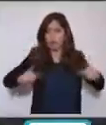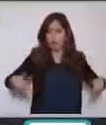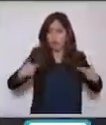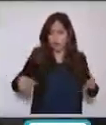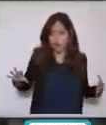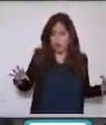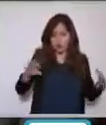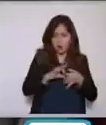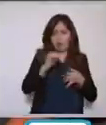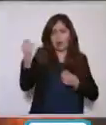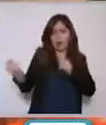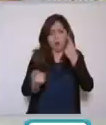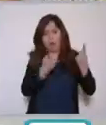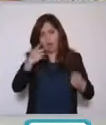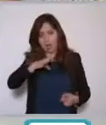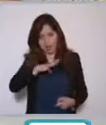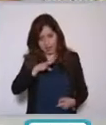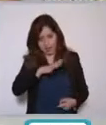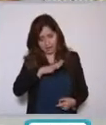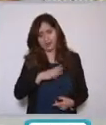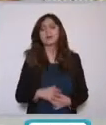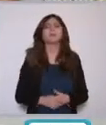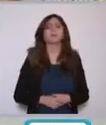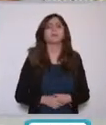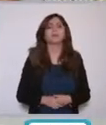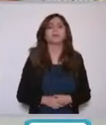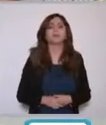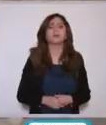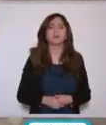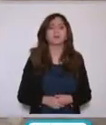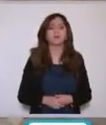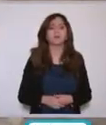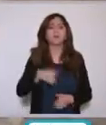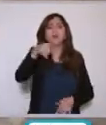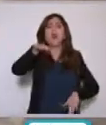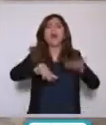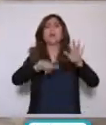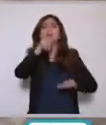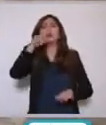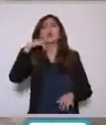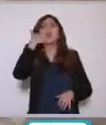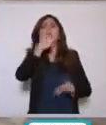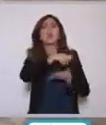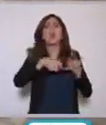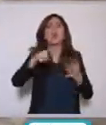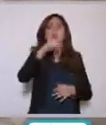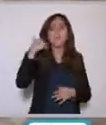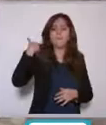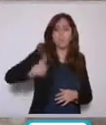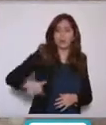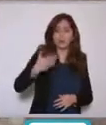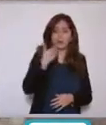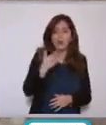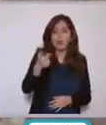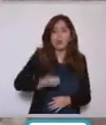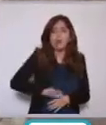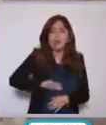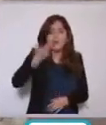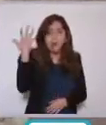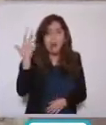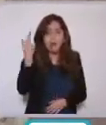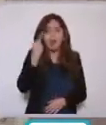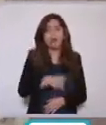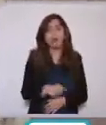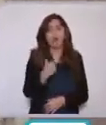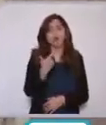que cualquiera traemos en este momento. Exacto. Hay veces que quieres comprar una bolsa buena, son muy caras y solamente te puedes comprar